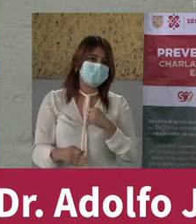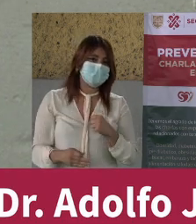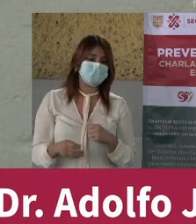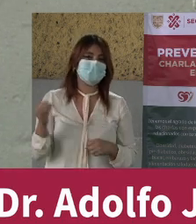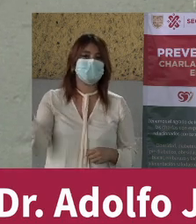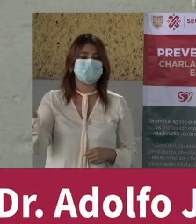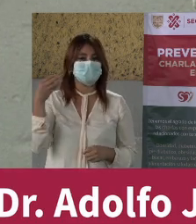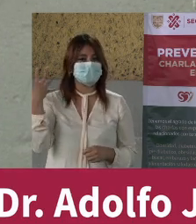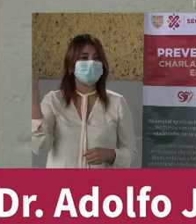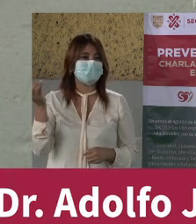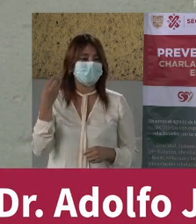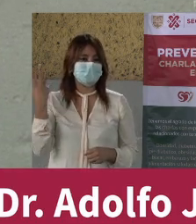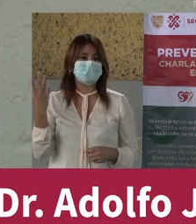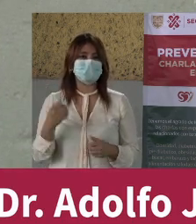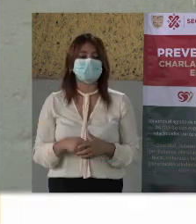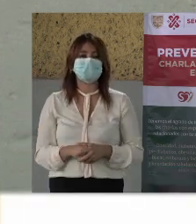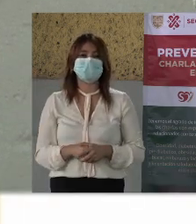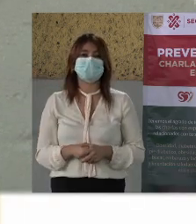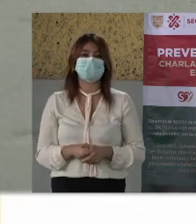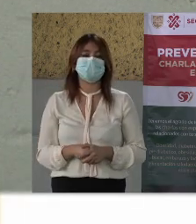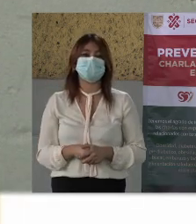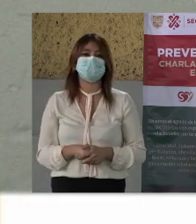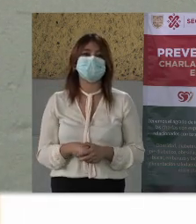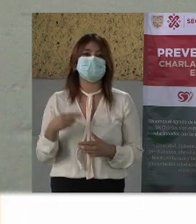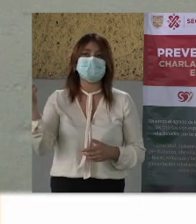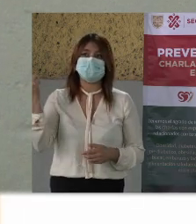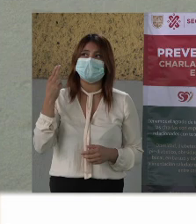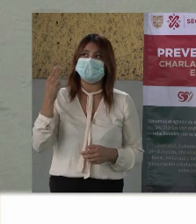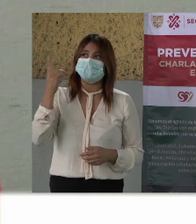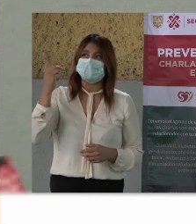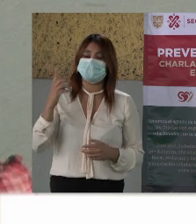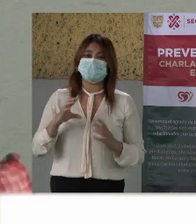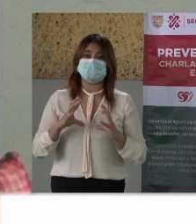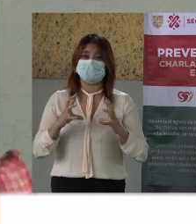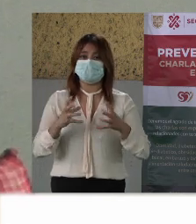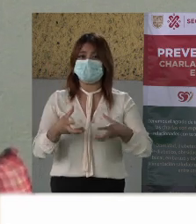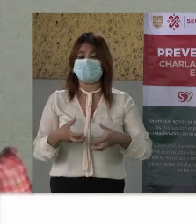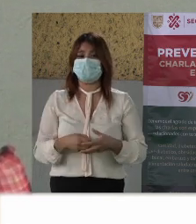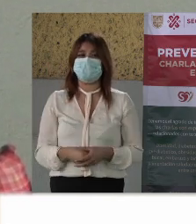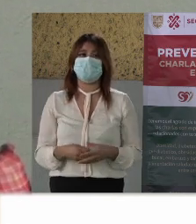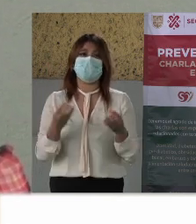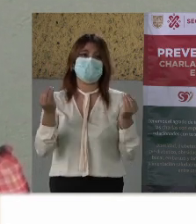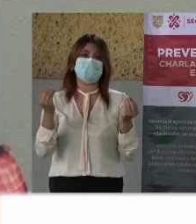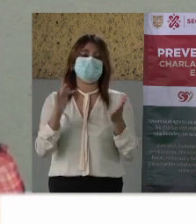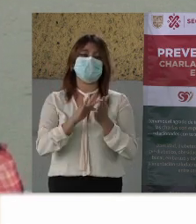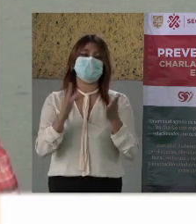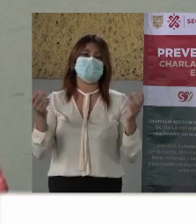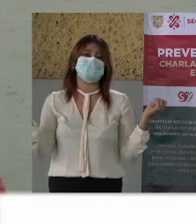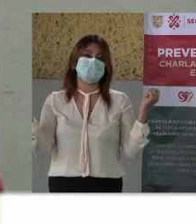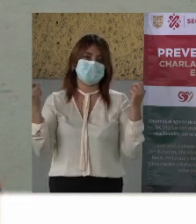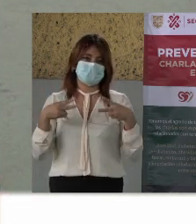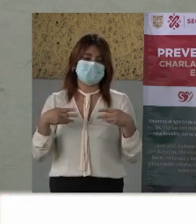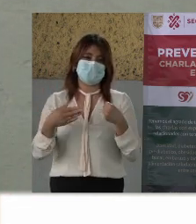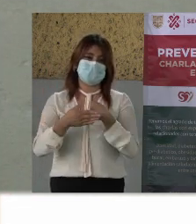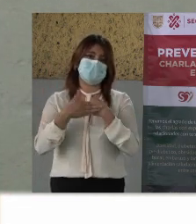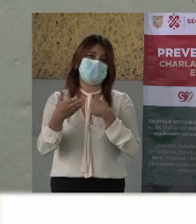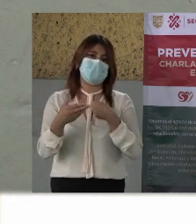conferencia, atendiendo también a las necesidades climáticas. Muchas gracias y nos vemos la próxima.